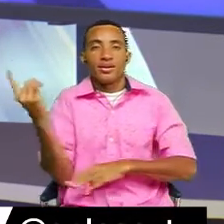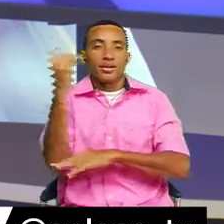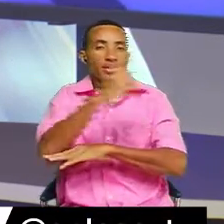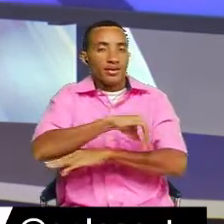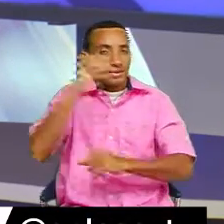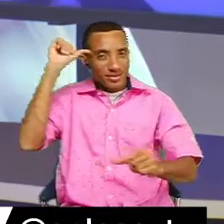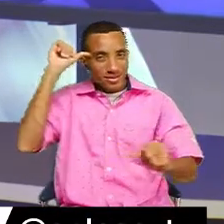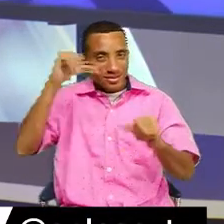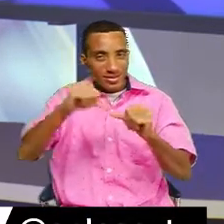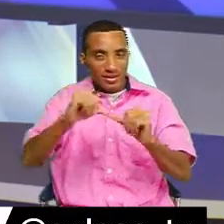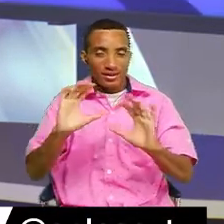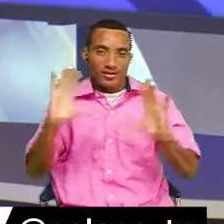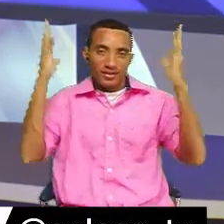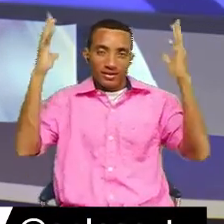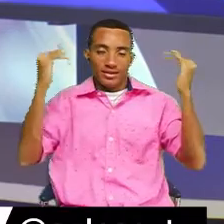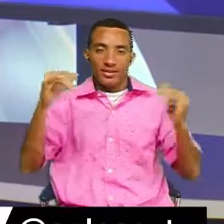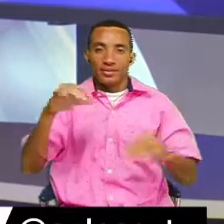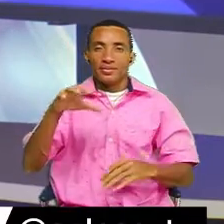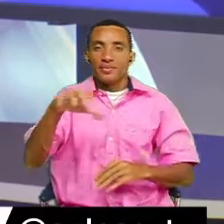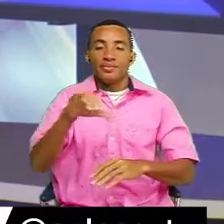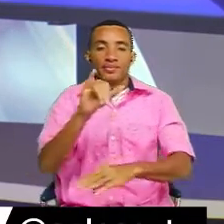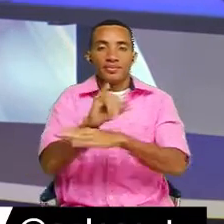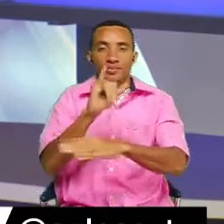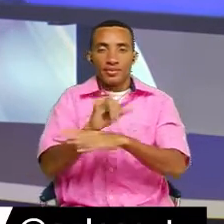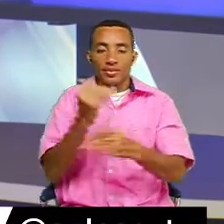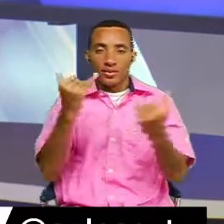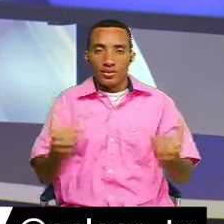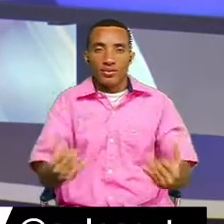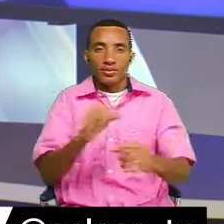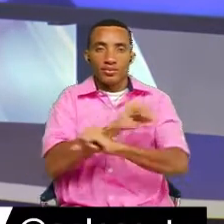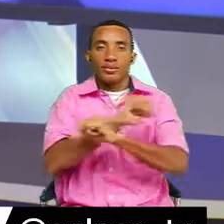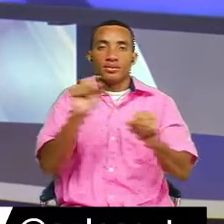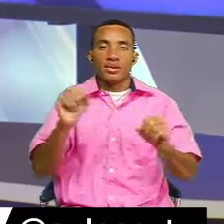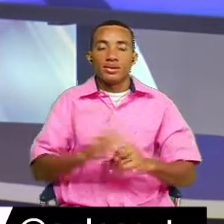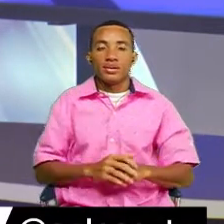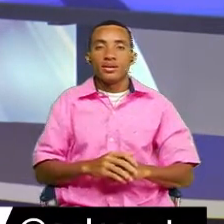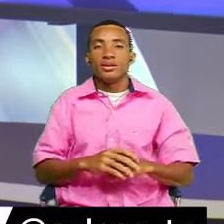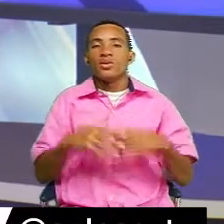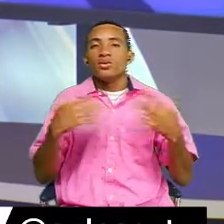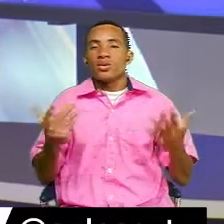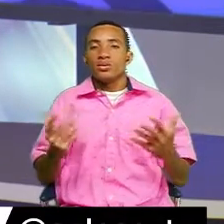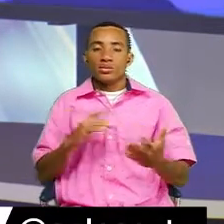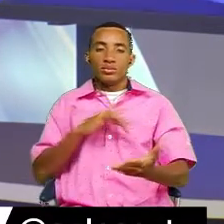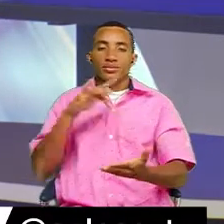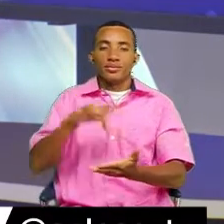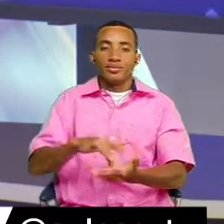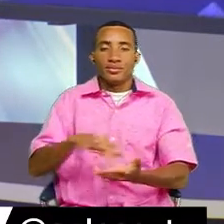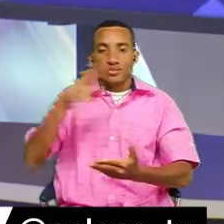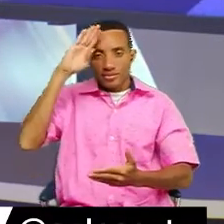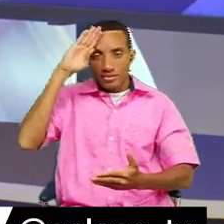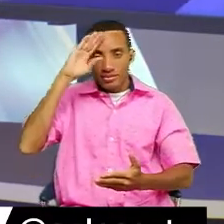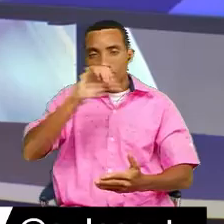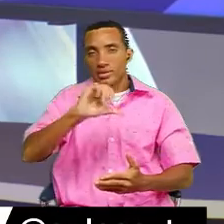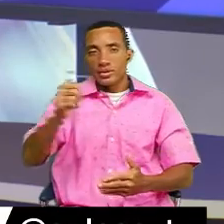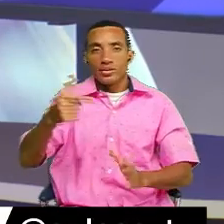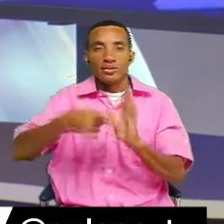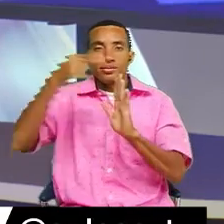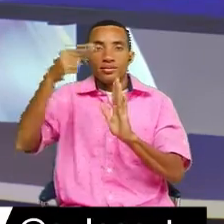esta institución. Esta mañana, en acto litúrgico, iniciaron los actos protocolarios con miembros de la policía y con autoridades